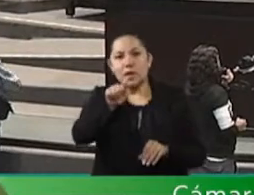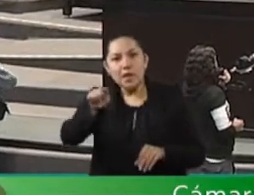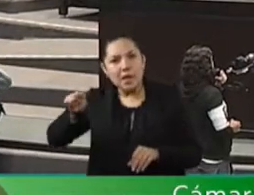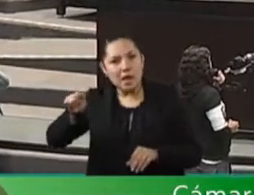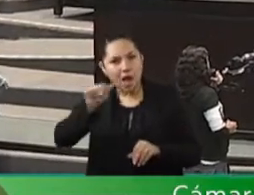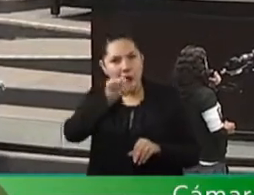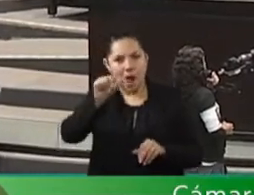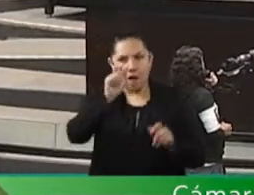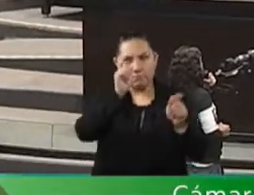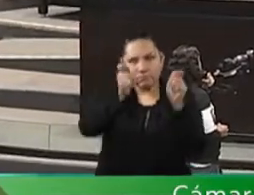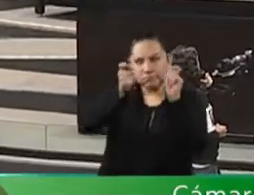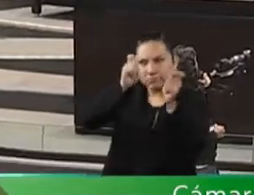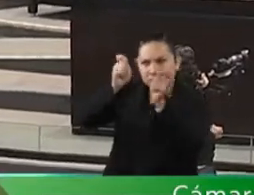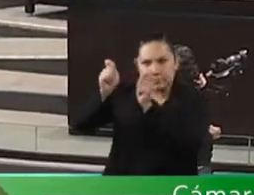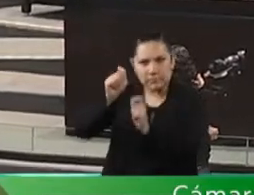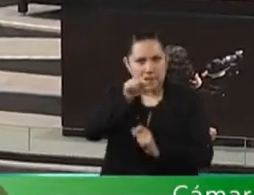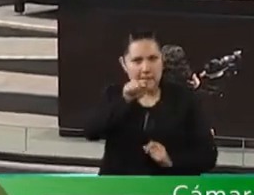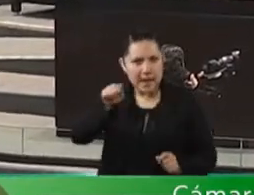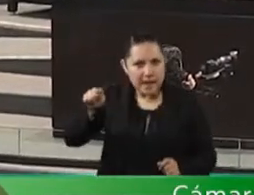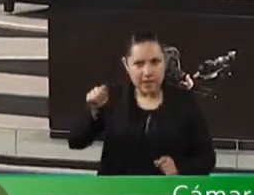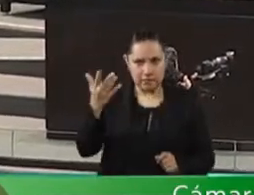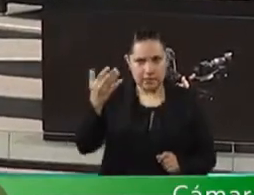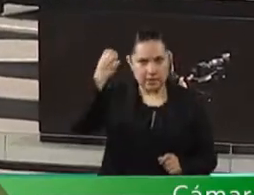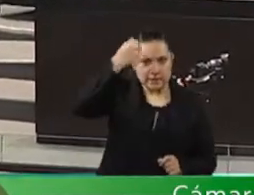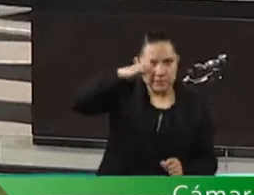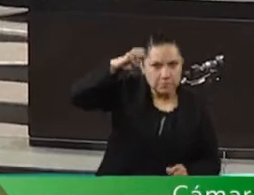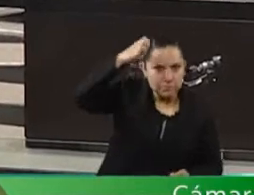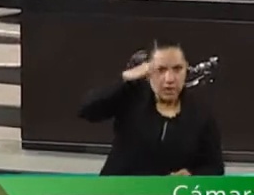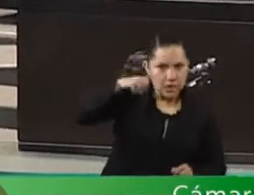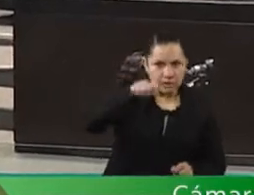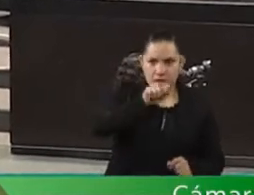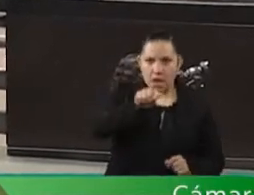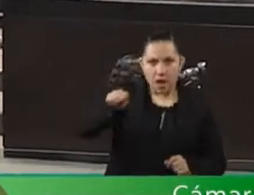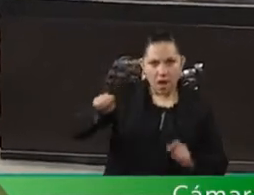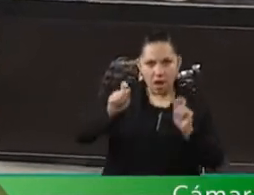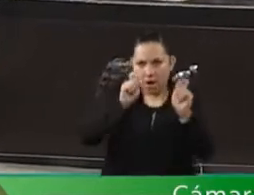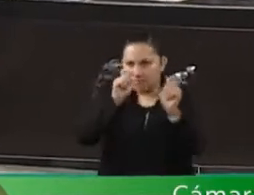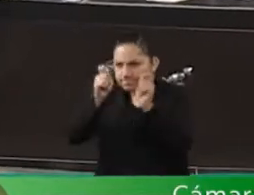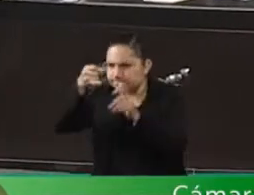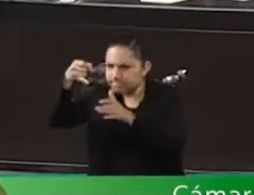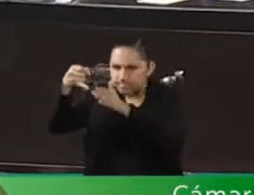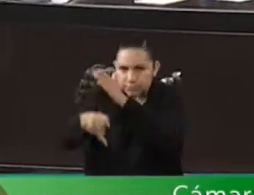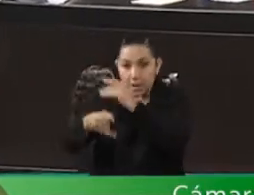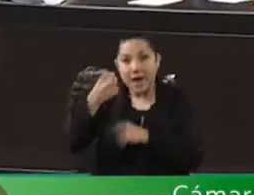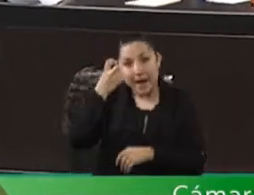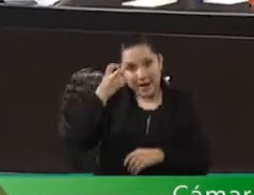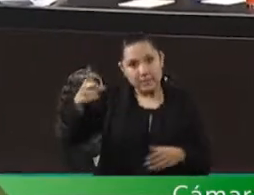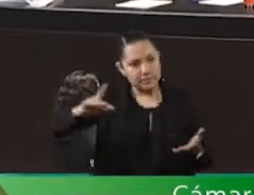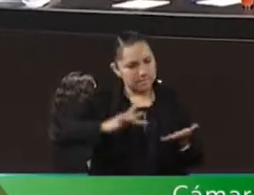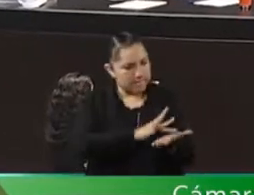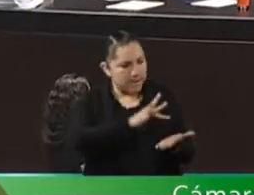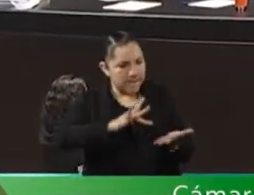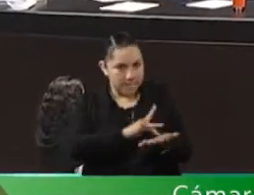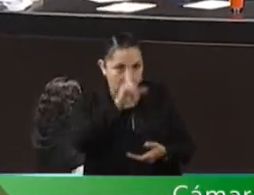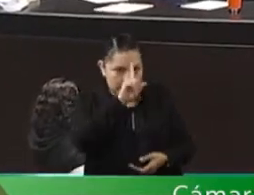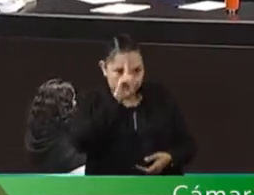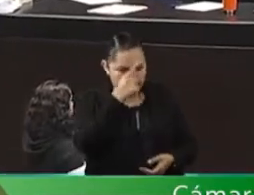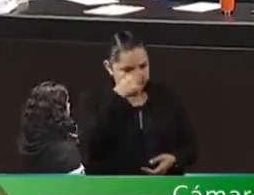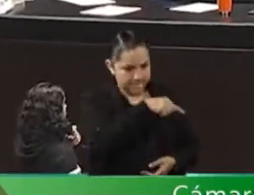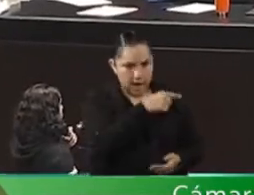sus conocimientos y experiencias que les permita dar pasos firmes y certeros. La presidenta Claudia